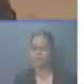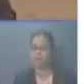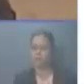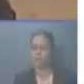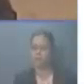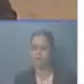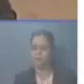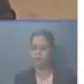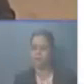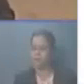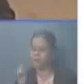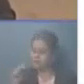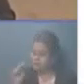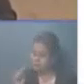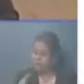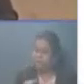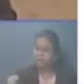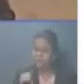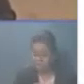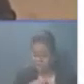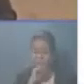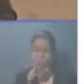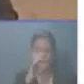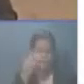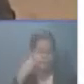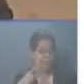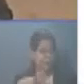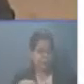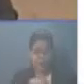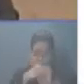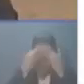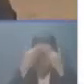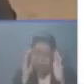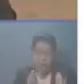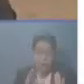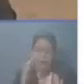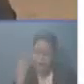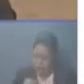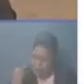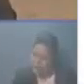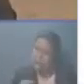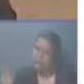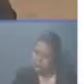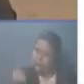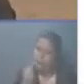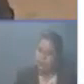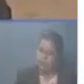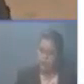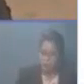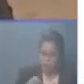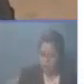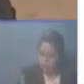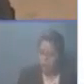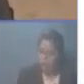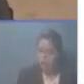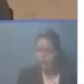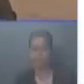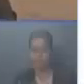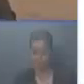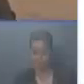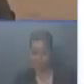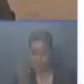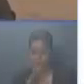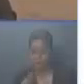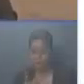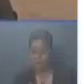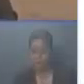esto fue que algunos de ustedes han dado cuenta que hubieron algunos gritos de parte del ministro, pero también de parte de algunos diputados. Pero mediante su cuenta